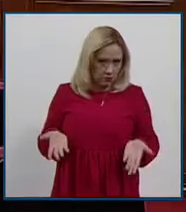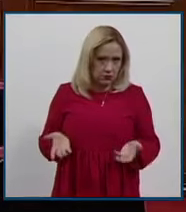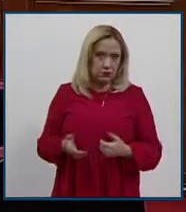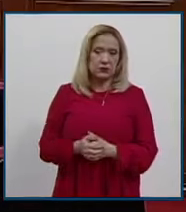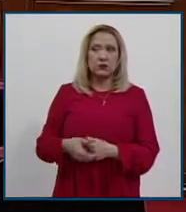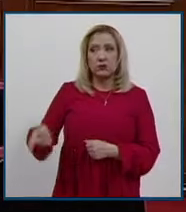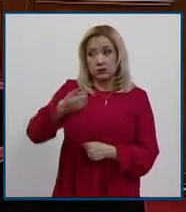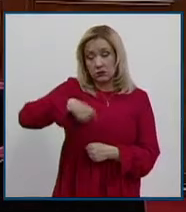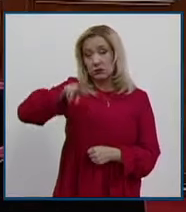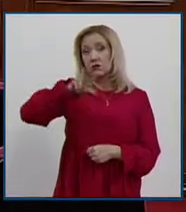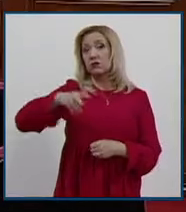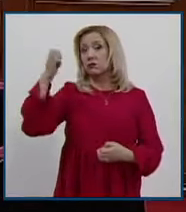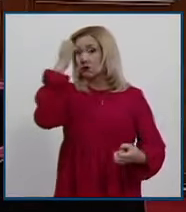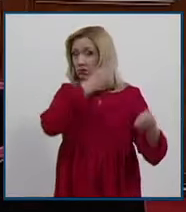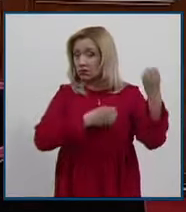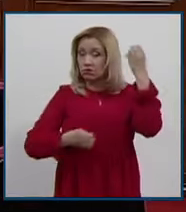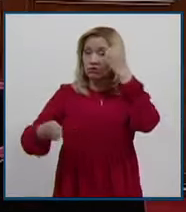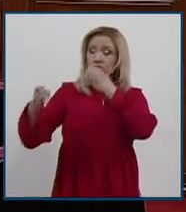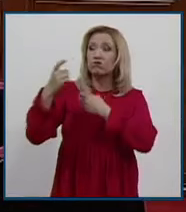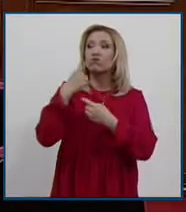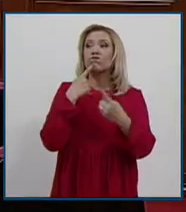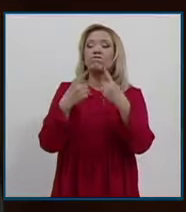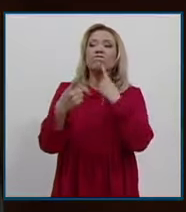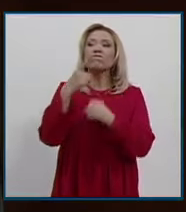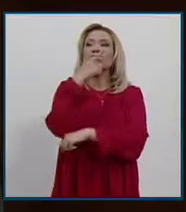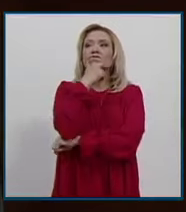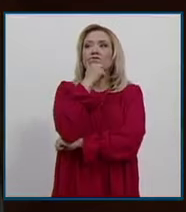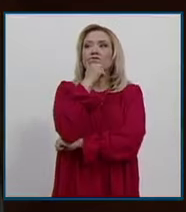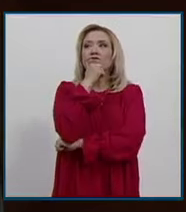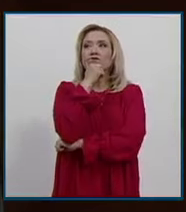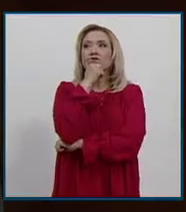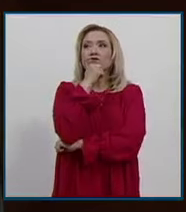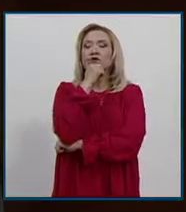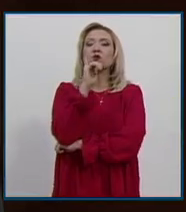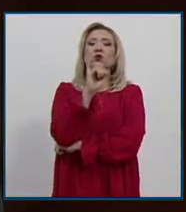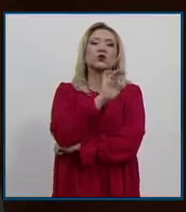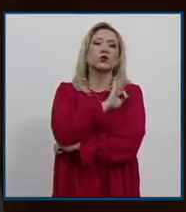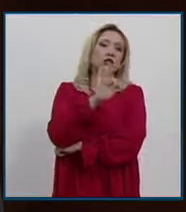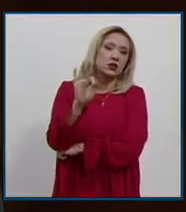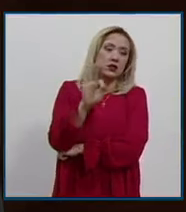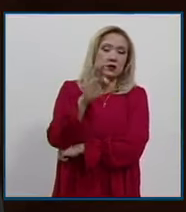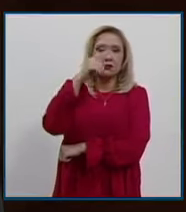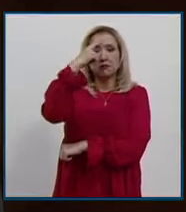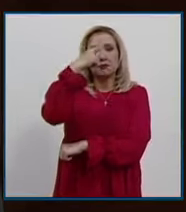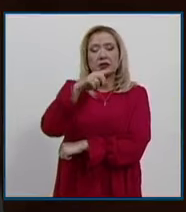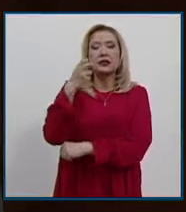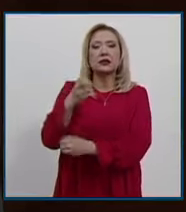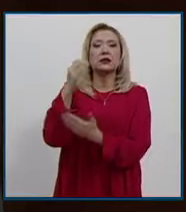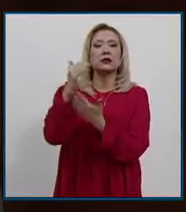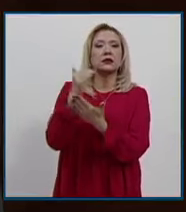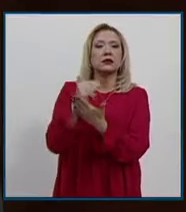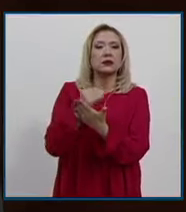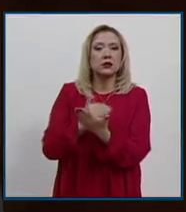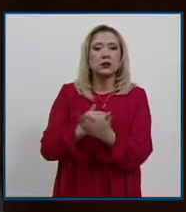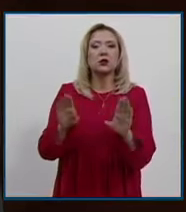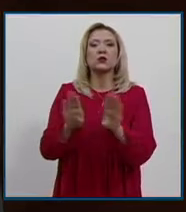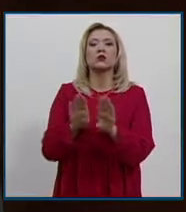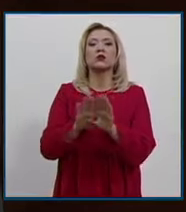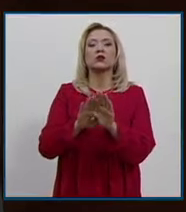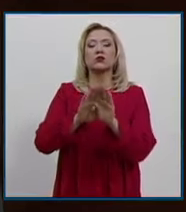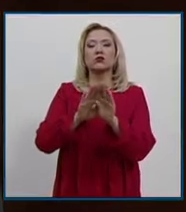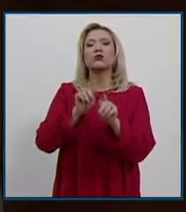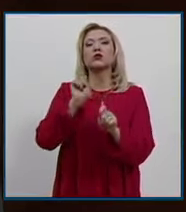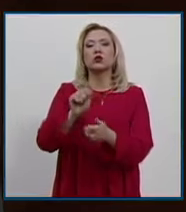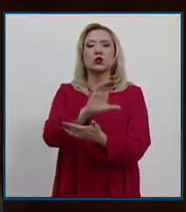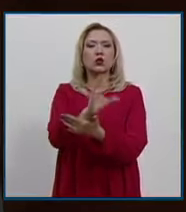estamos analizando si se debe dar la información respecto del procedimiento de contratación